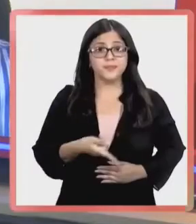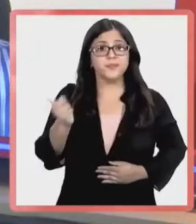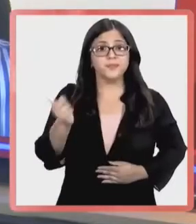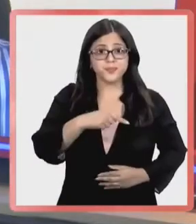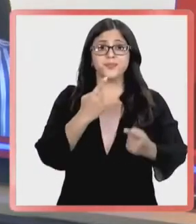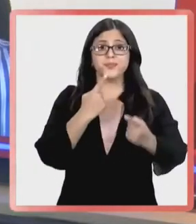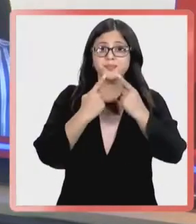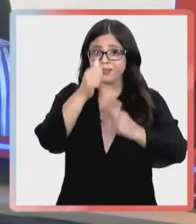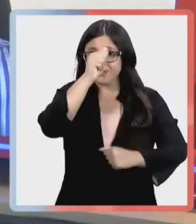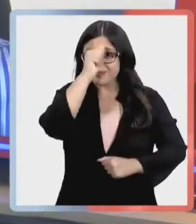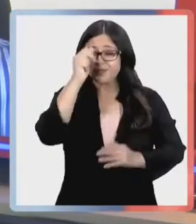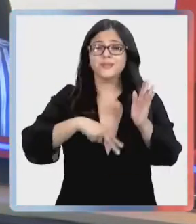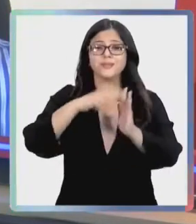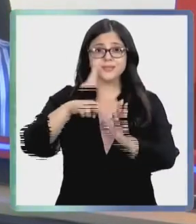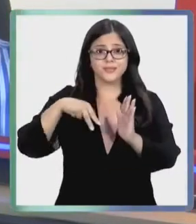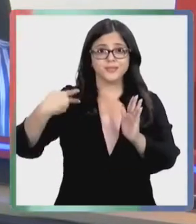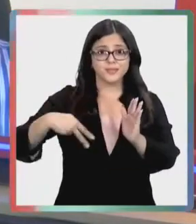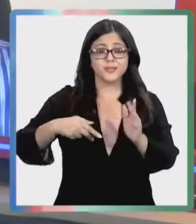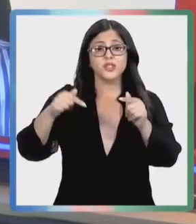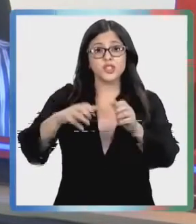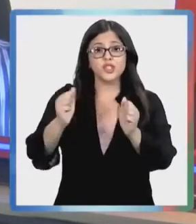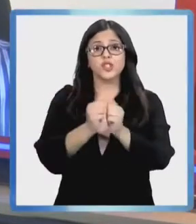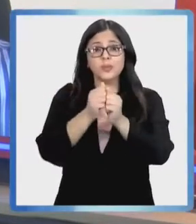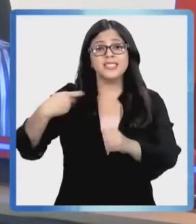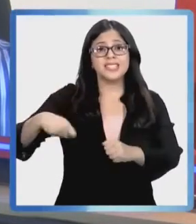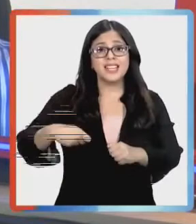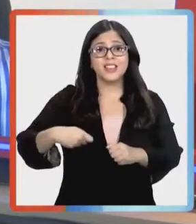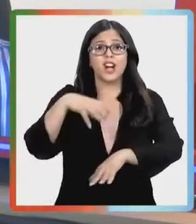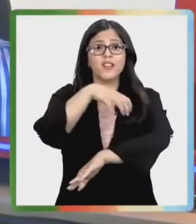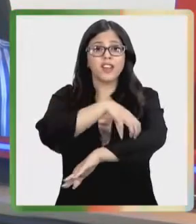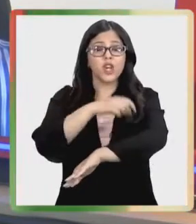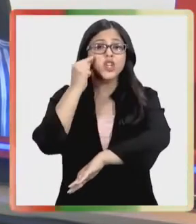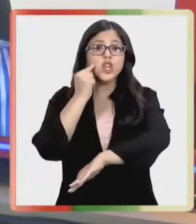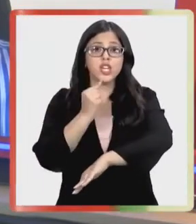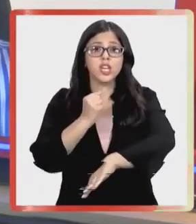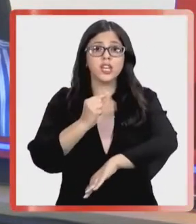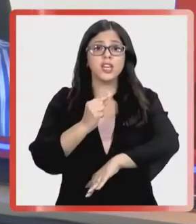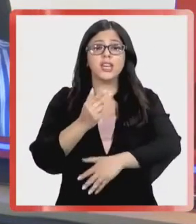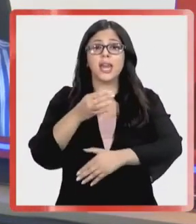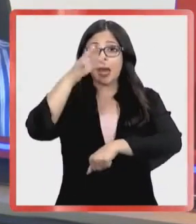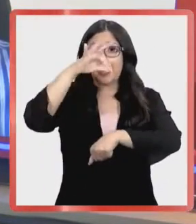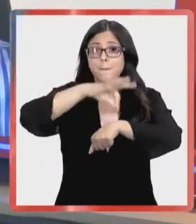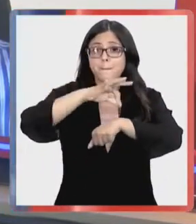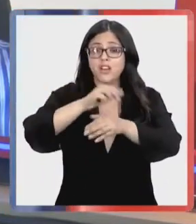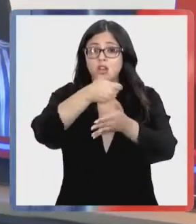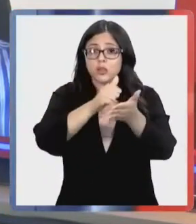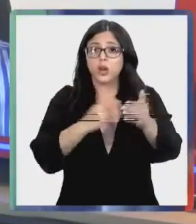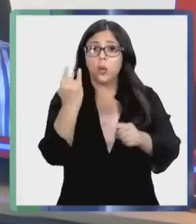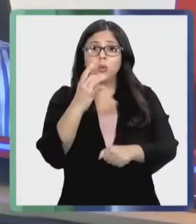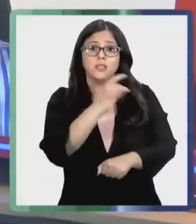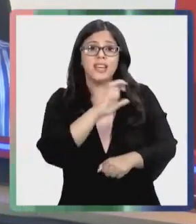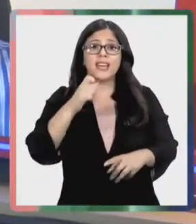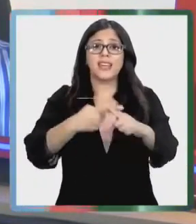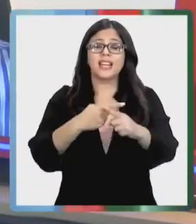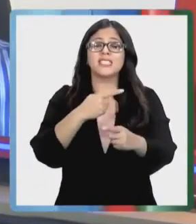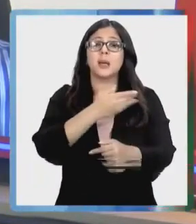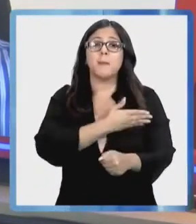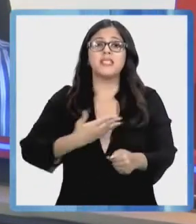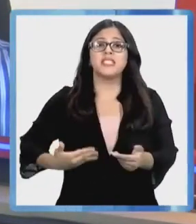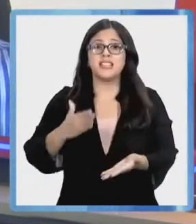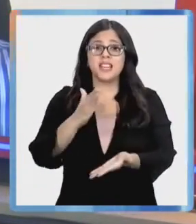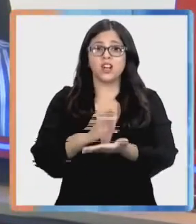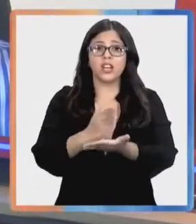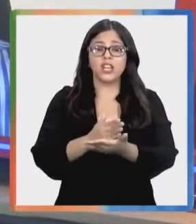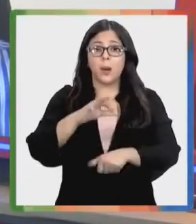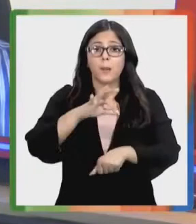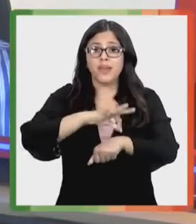Ya estamos de vuelta en la entrevista del domingo de Portavoz Noticias. Hoy nos acompaña el senador por la región de O'Higgins, médico cirujano de la Universidad de Chile y expresidente del Colegio Médico,